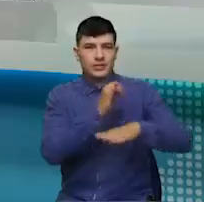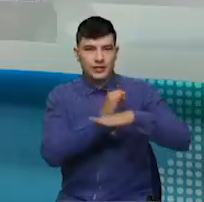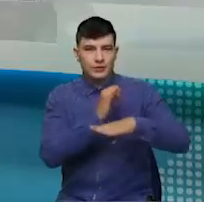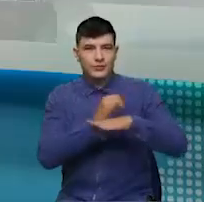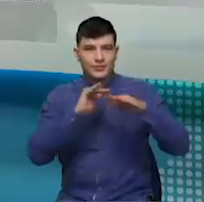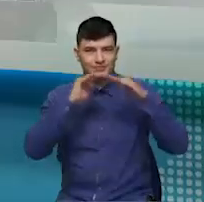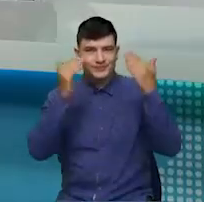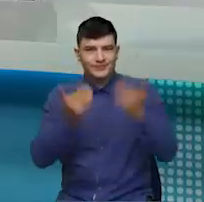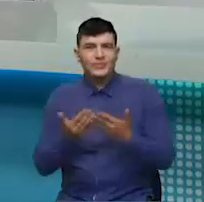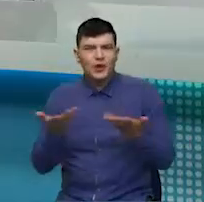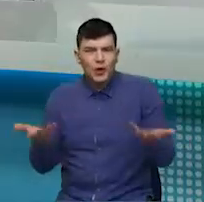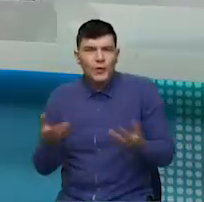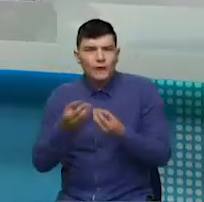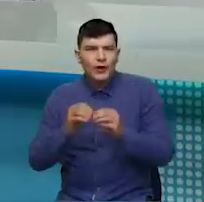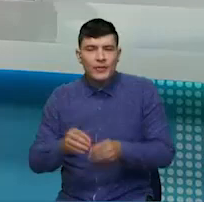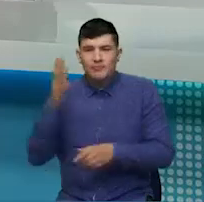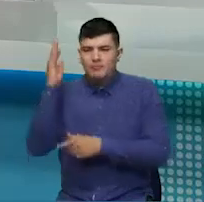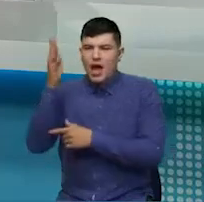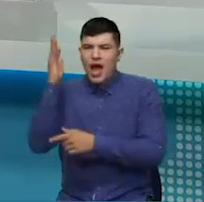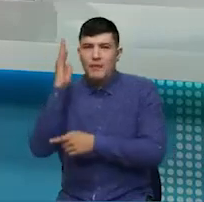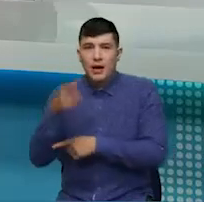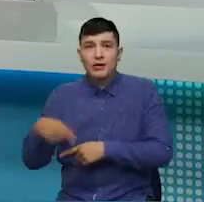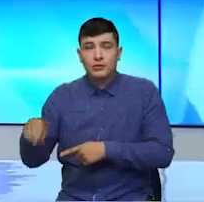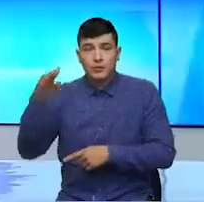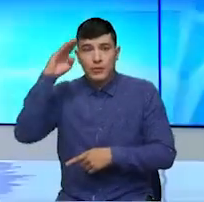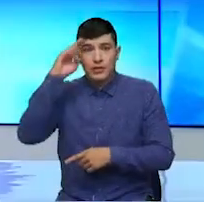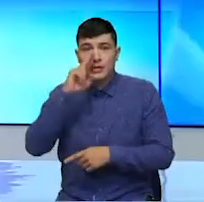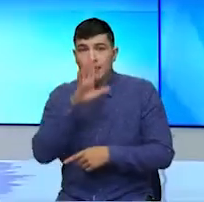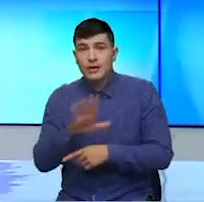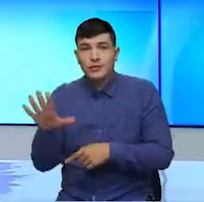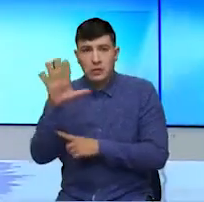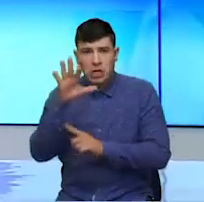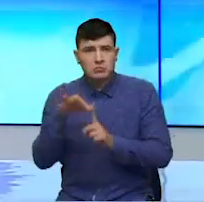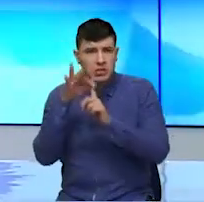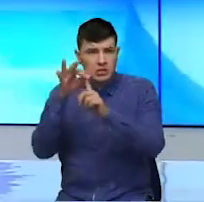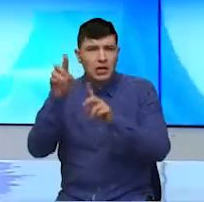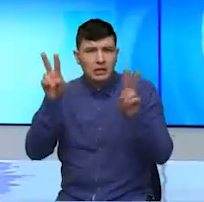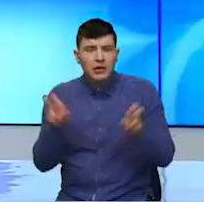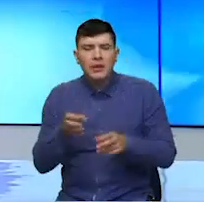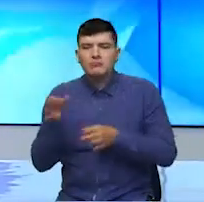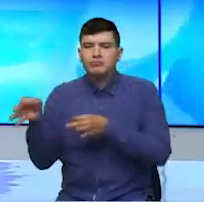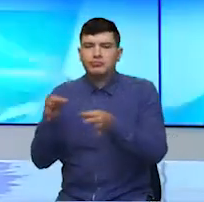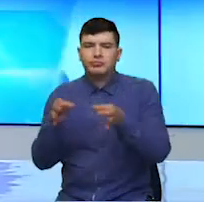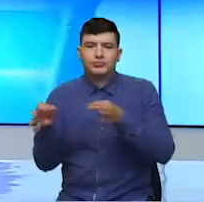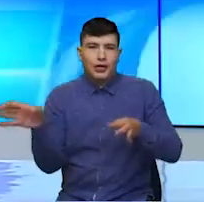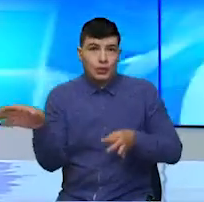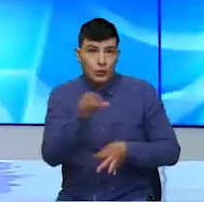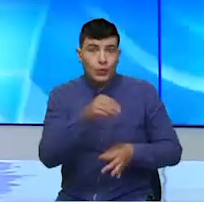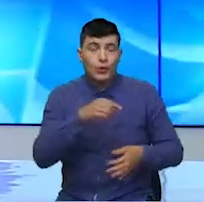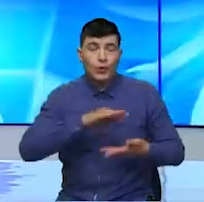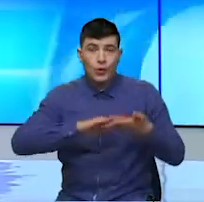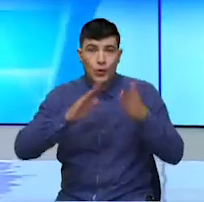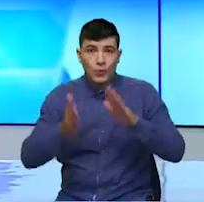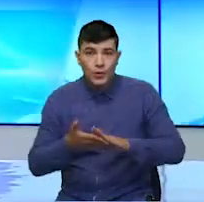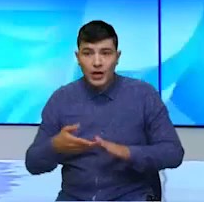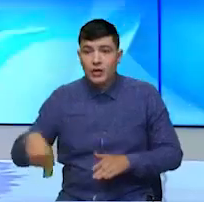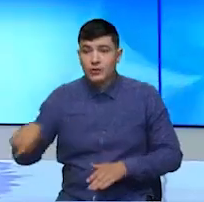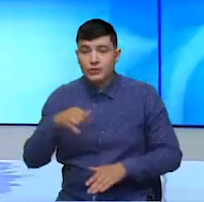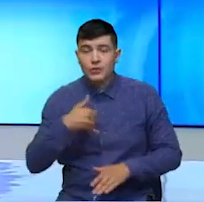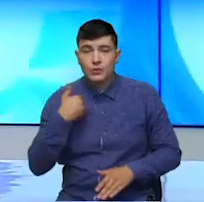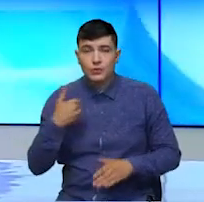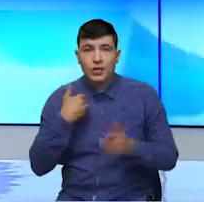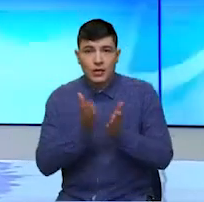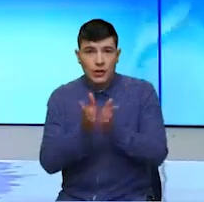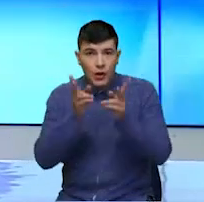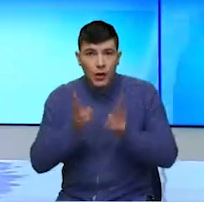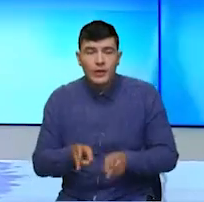Pues mediante charlas se está advirtiendo por parte de especialistas en el tema a los diferentes jóvenes y a la comunidad en general, donde les indican a los estudiantes